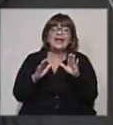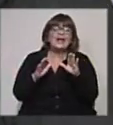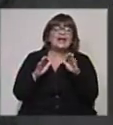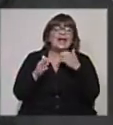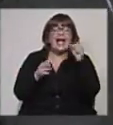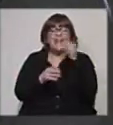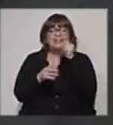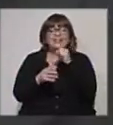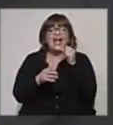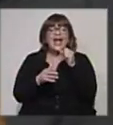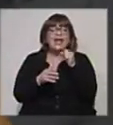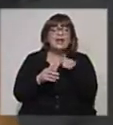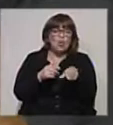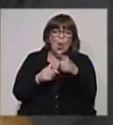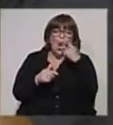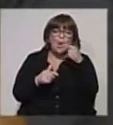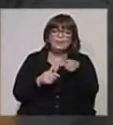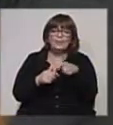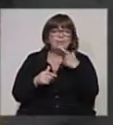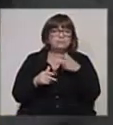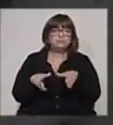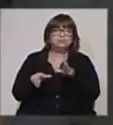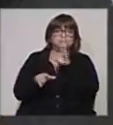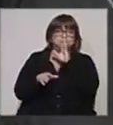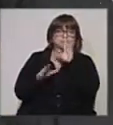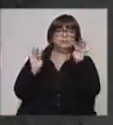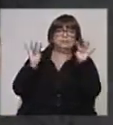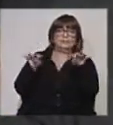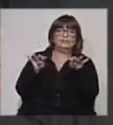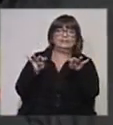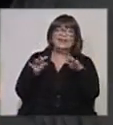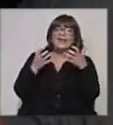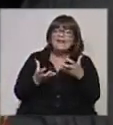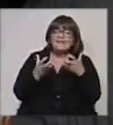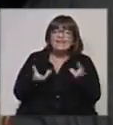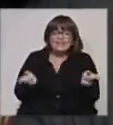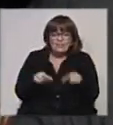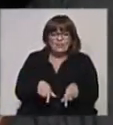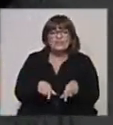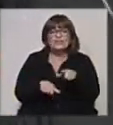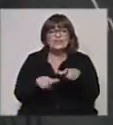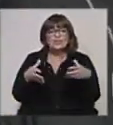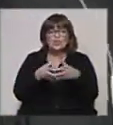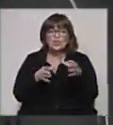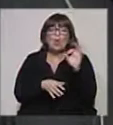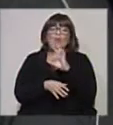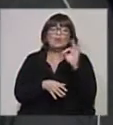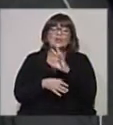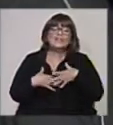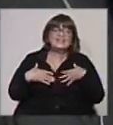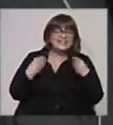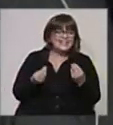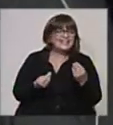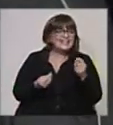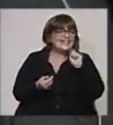Verano? Había como muchas ganas de que volvieran esas murgas, ¿no? De que volviera ese estilo, de que volviera la unión. Y son sensaciones divinas. Sensaciones divinas que la viví